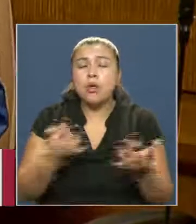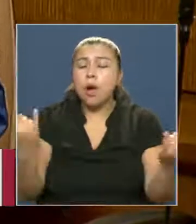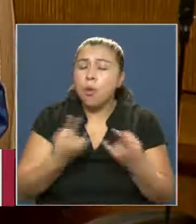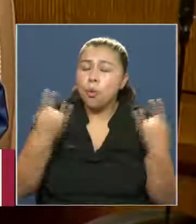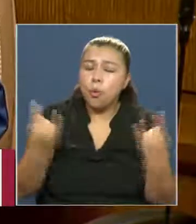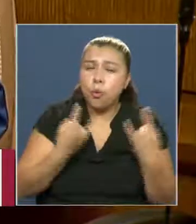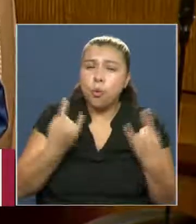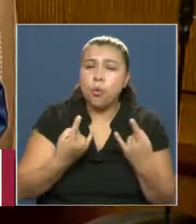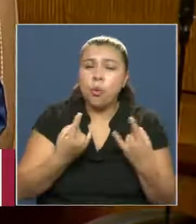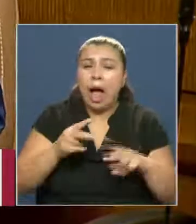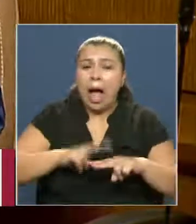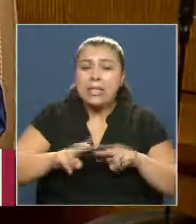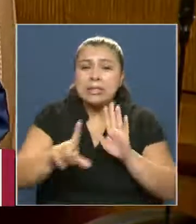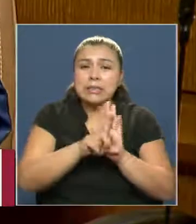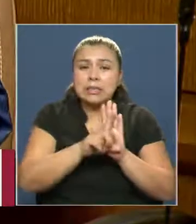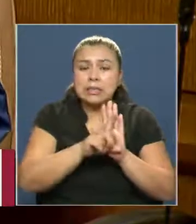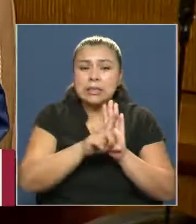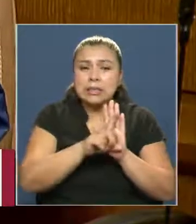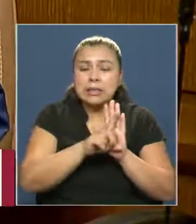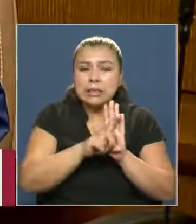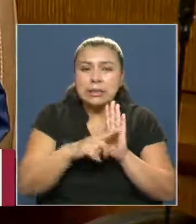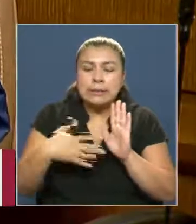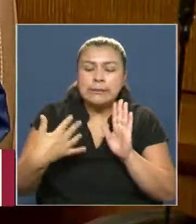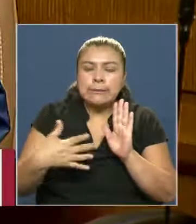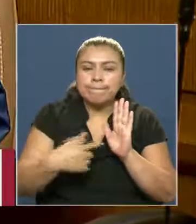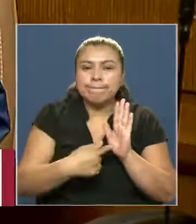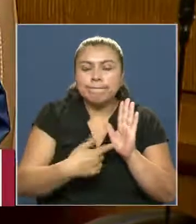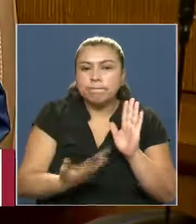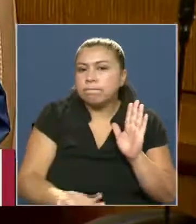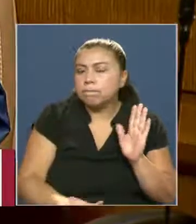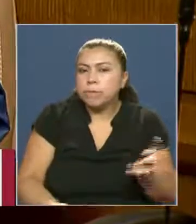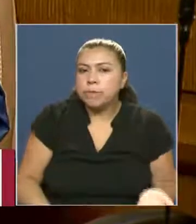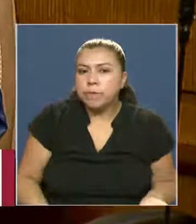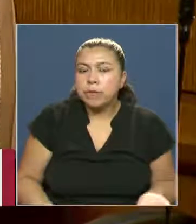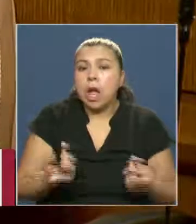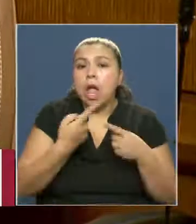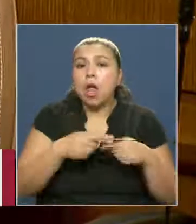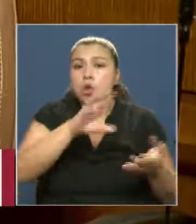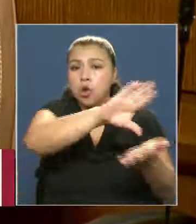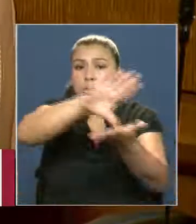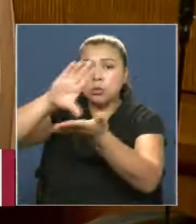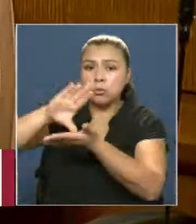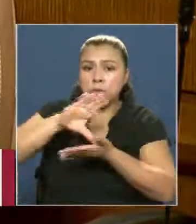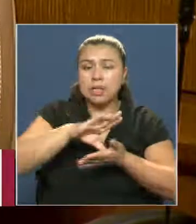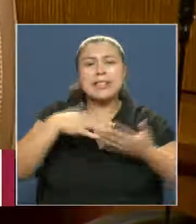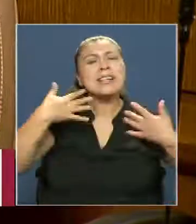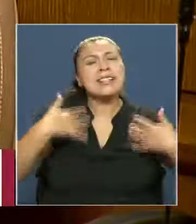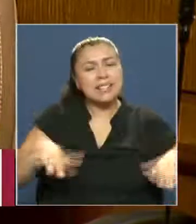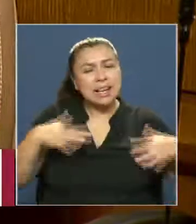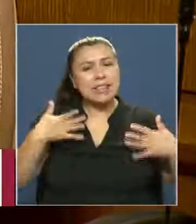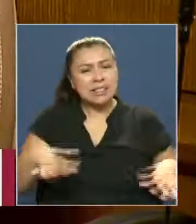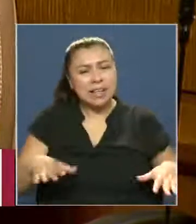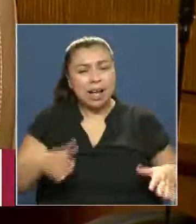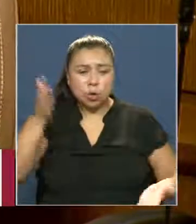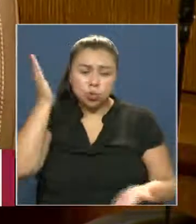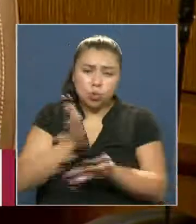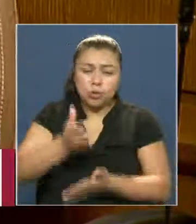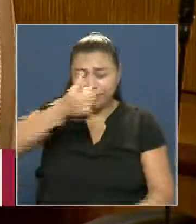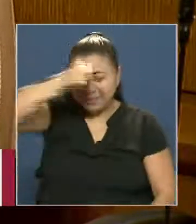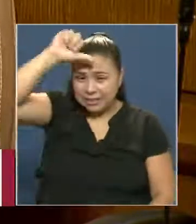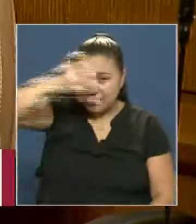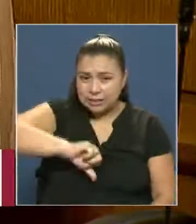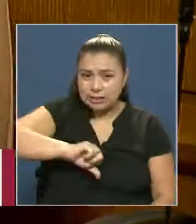legislamos ante la coyuntura. En otros países ya se han aplicado severas sanciones a